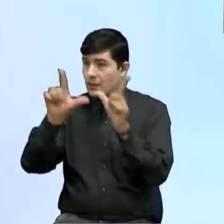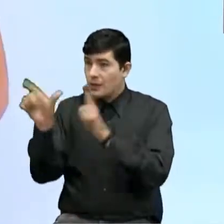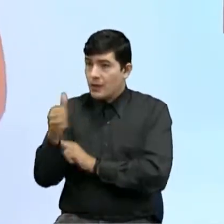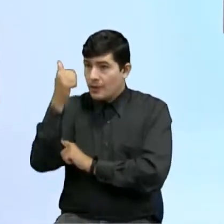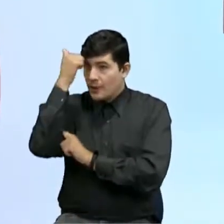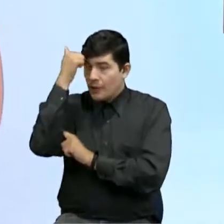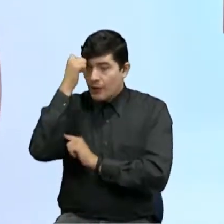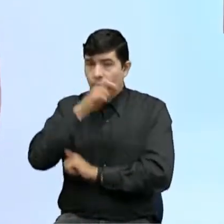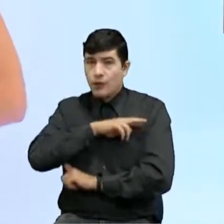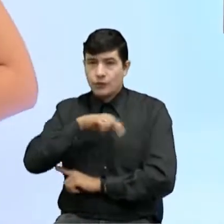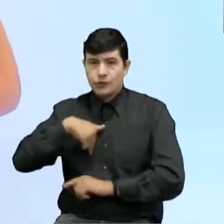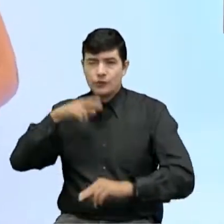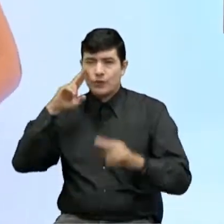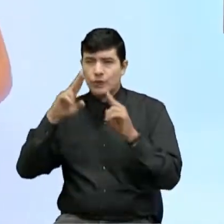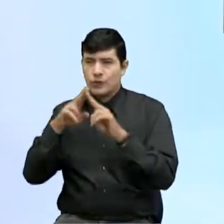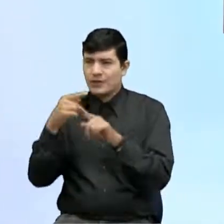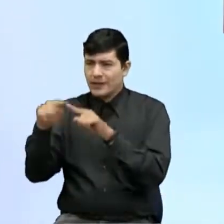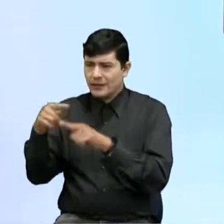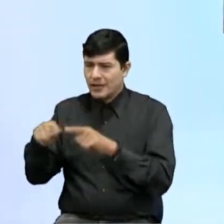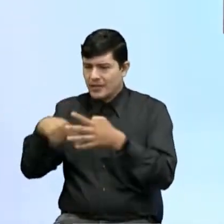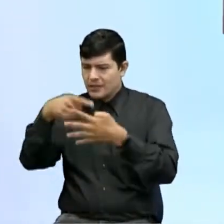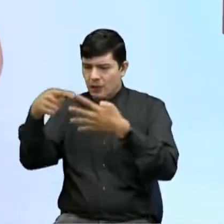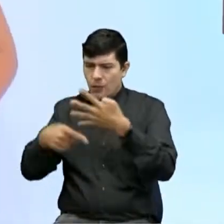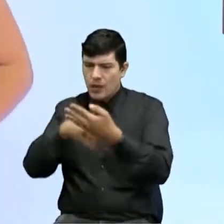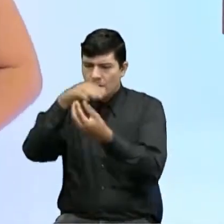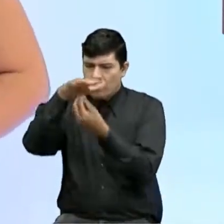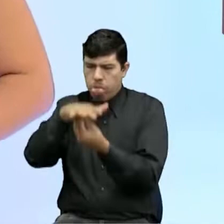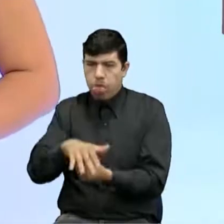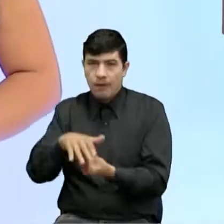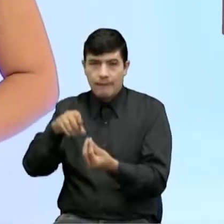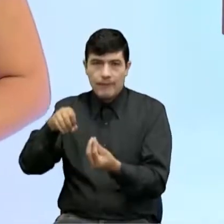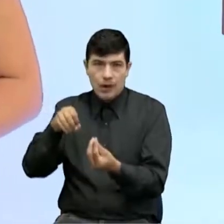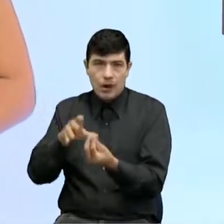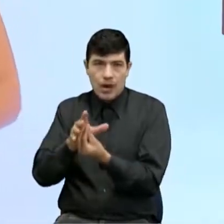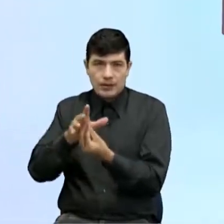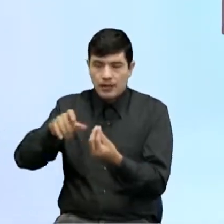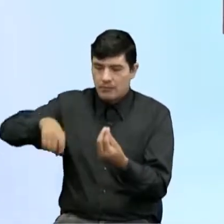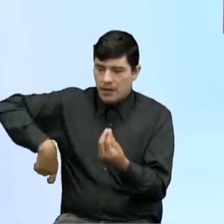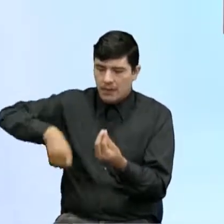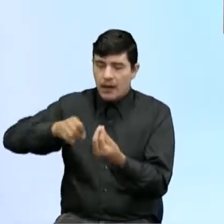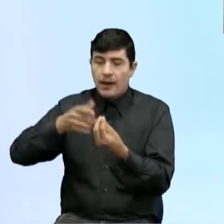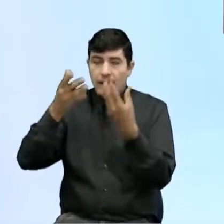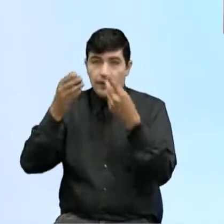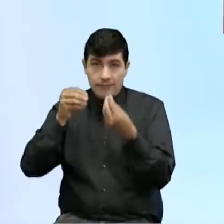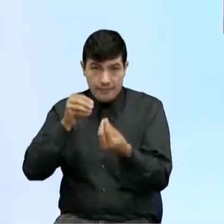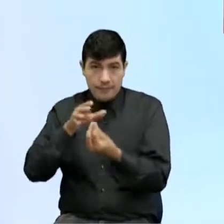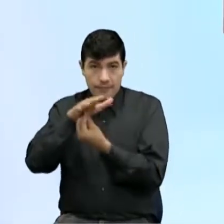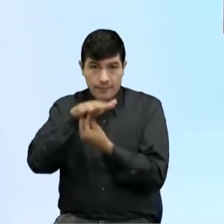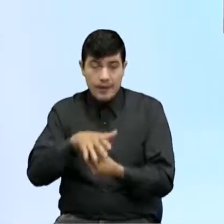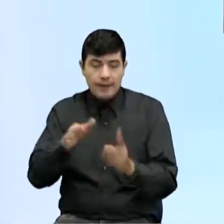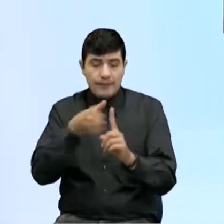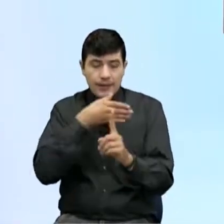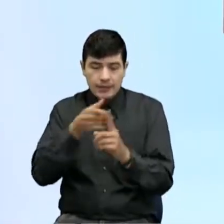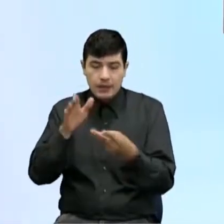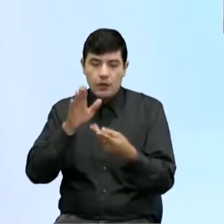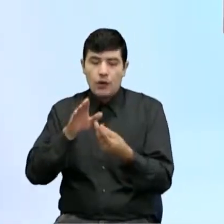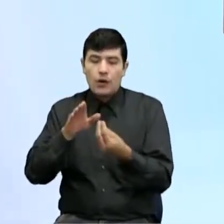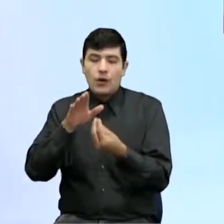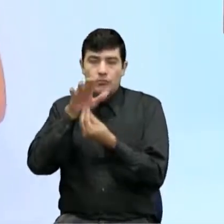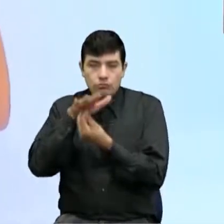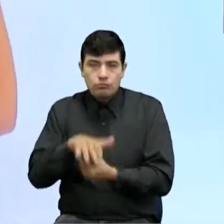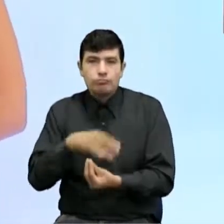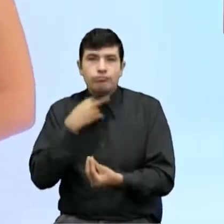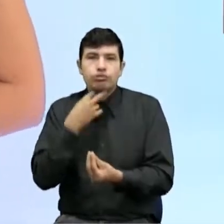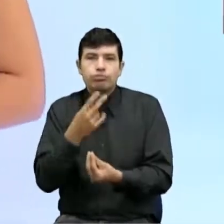preescolar a tercero escribieron en sus cuadernos. Correcto. Los cuatro tipos de acoso: físico, verbal, psicológico y